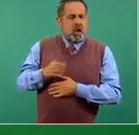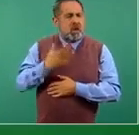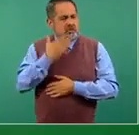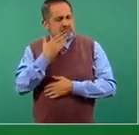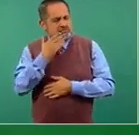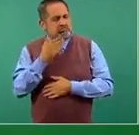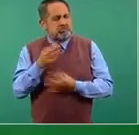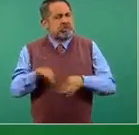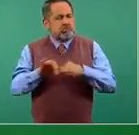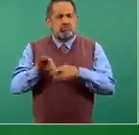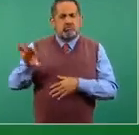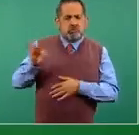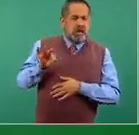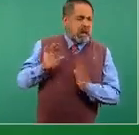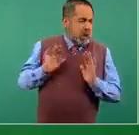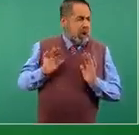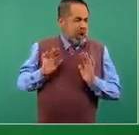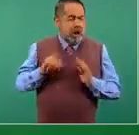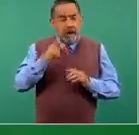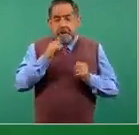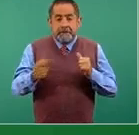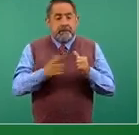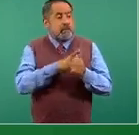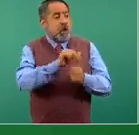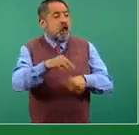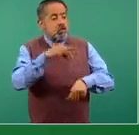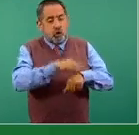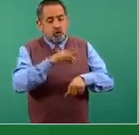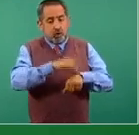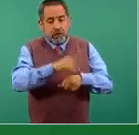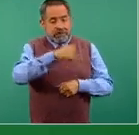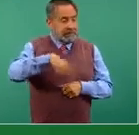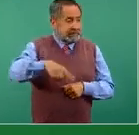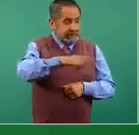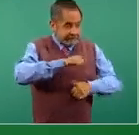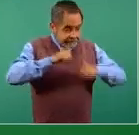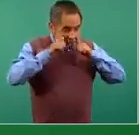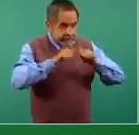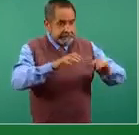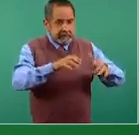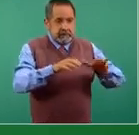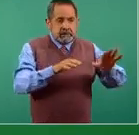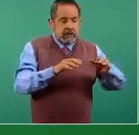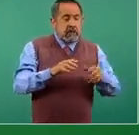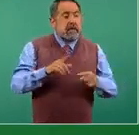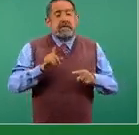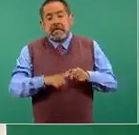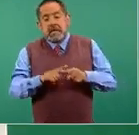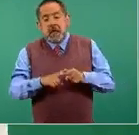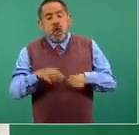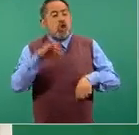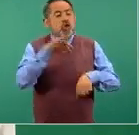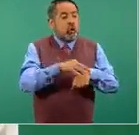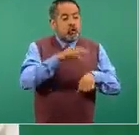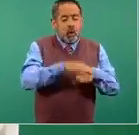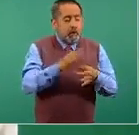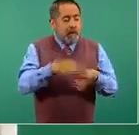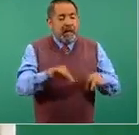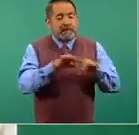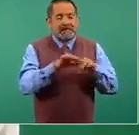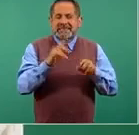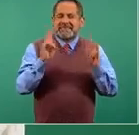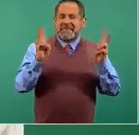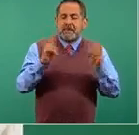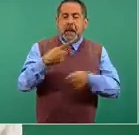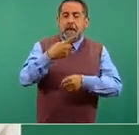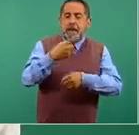importantes, y fue cubrir al personal de salud, y hemos definido al personal de salud de primera línea y de segunda línea.